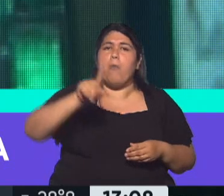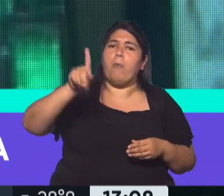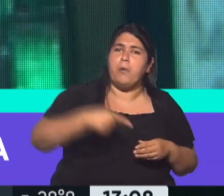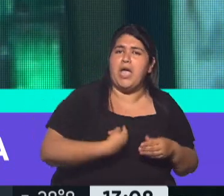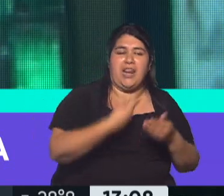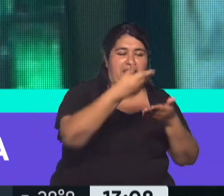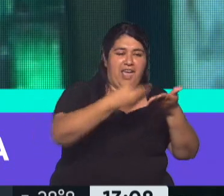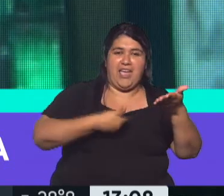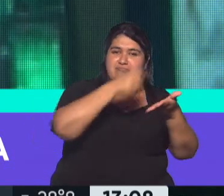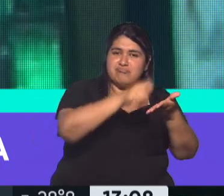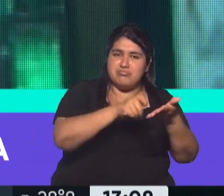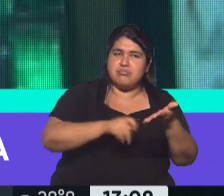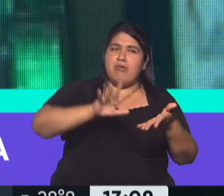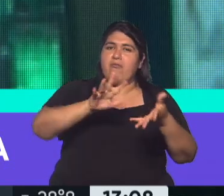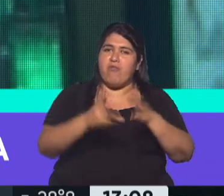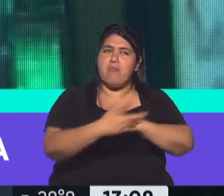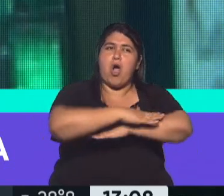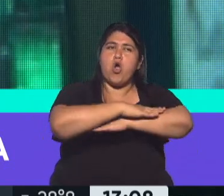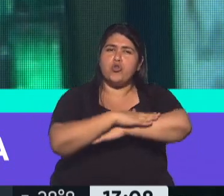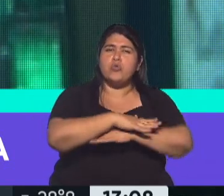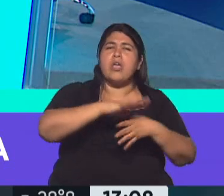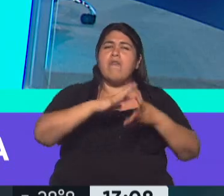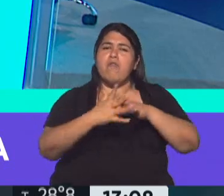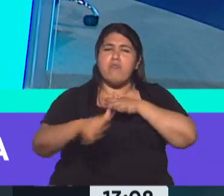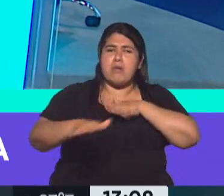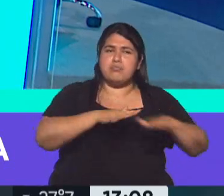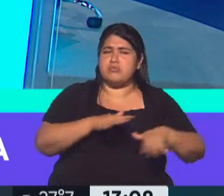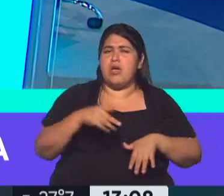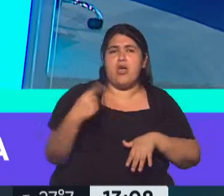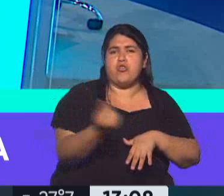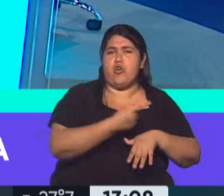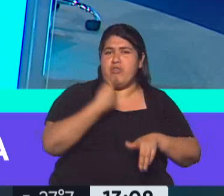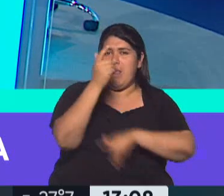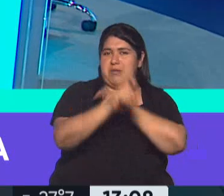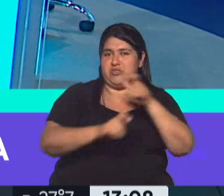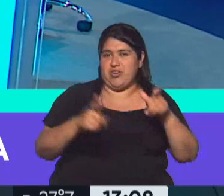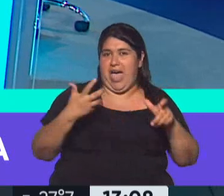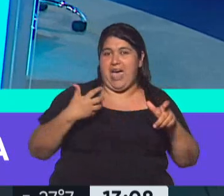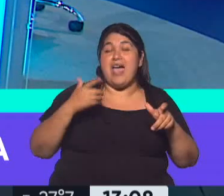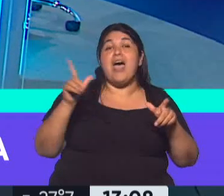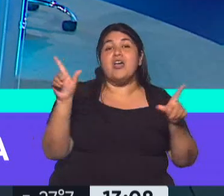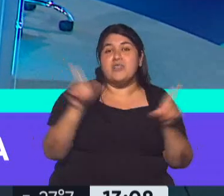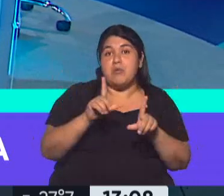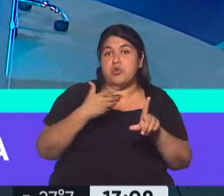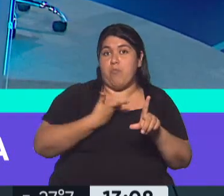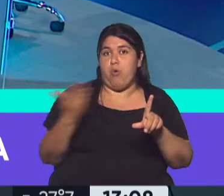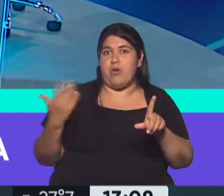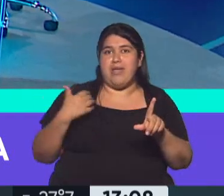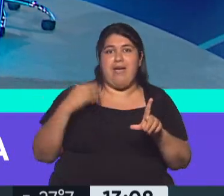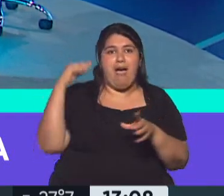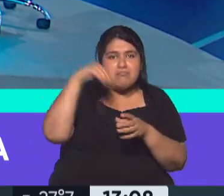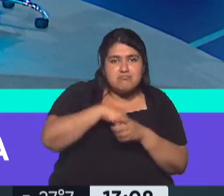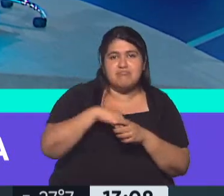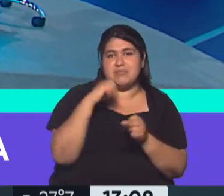también la conducta y la forma de manejarnos de todas las personas que trabajan en la televisión pública o que